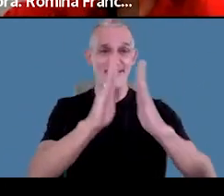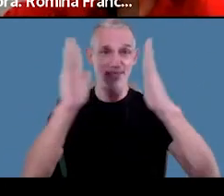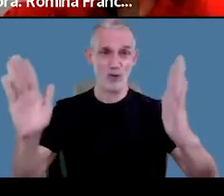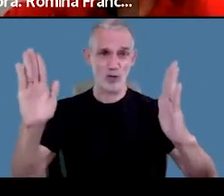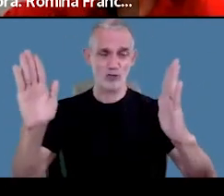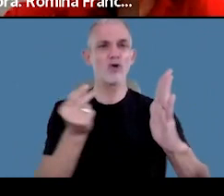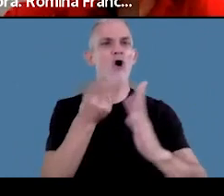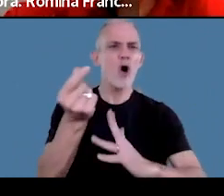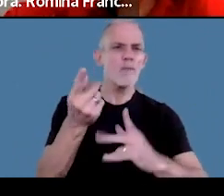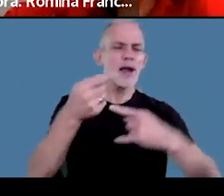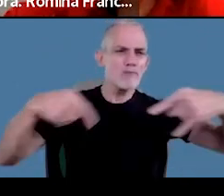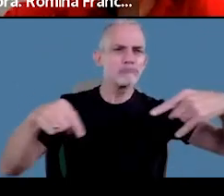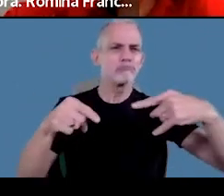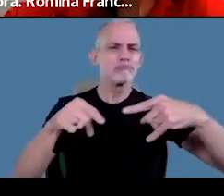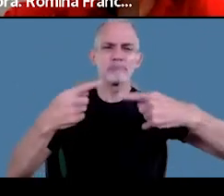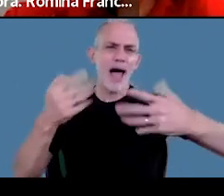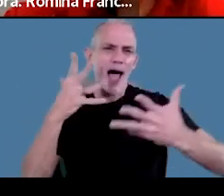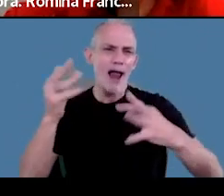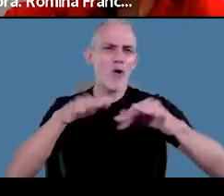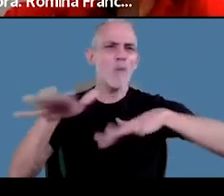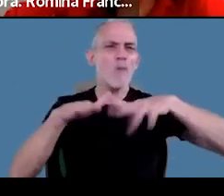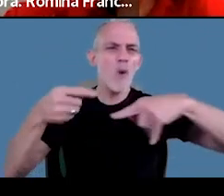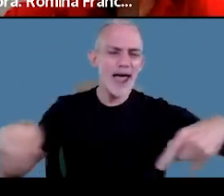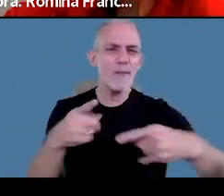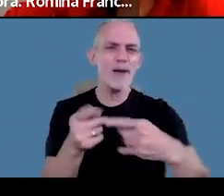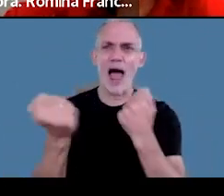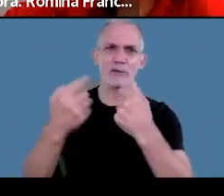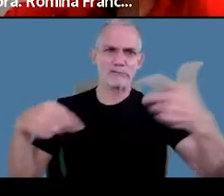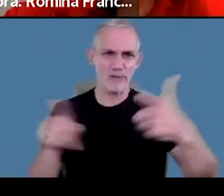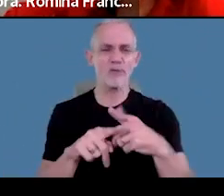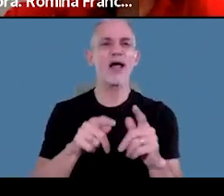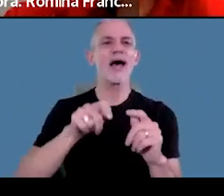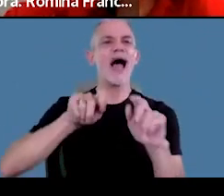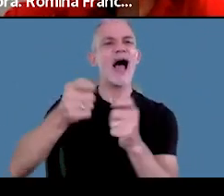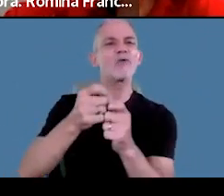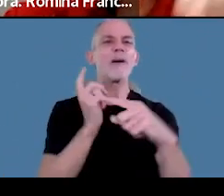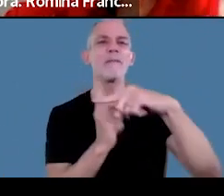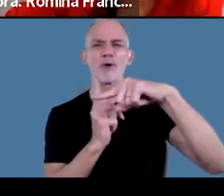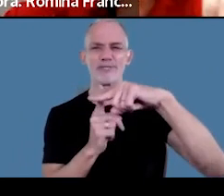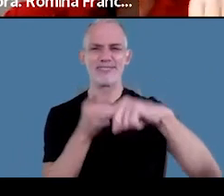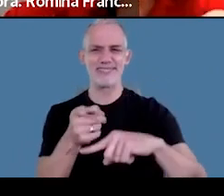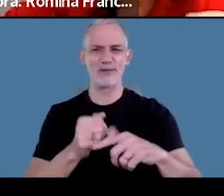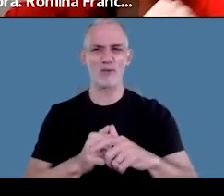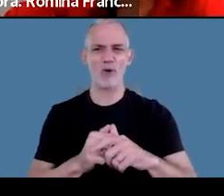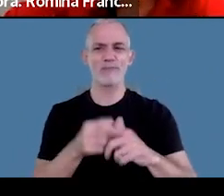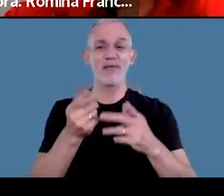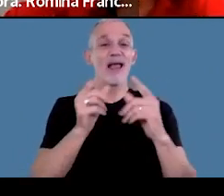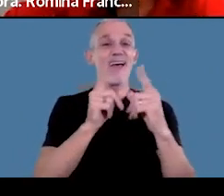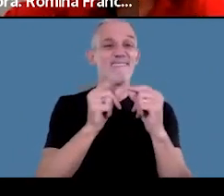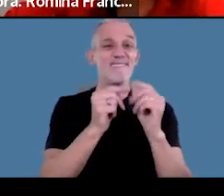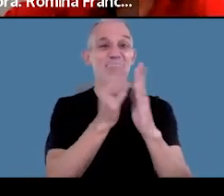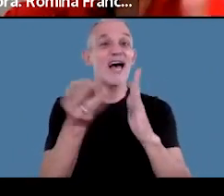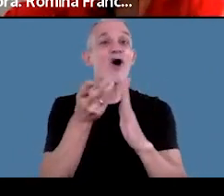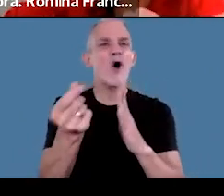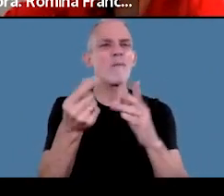un mueble y útil, ahí me va a generar un ajuste positivo. ¿Desde cuándo? Desde la fecha de esa compra de